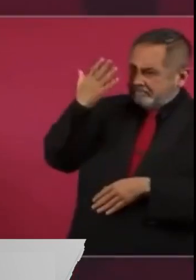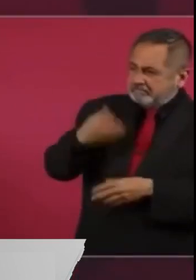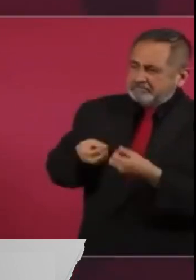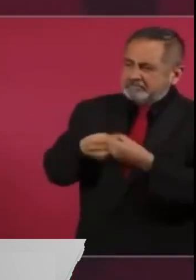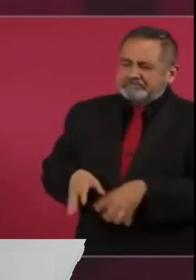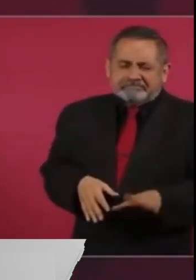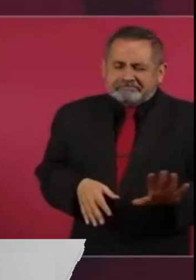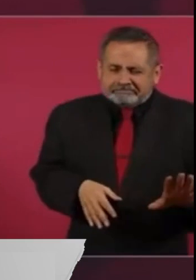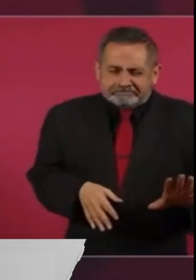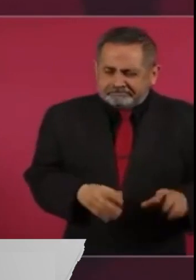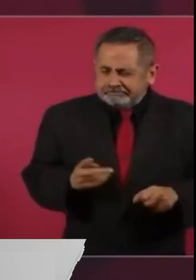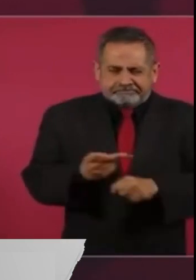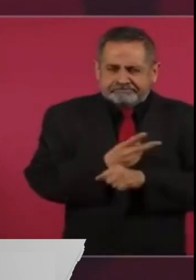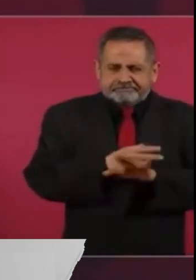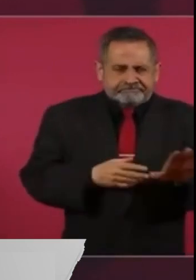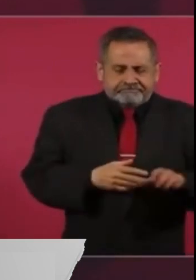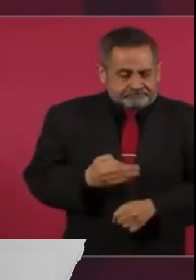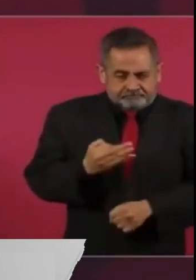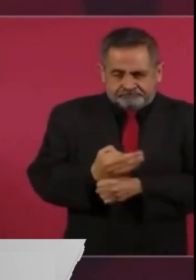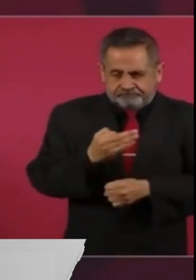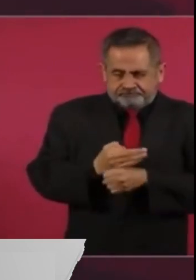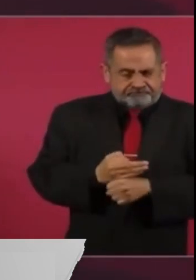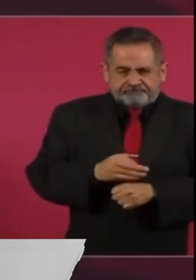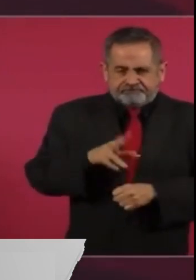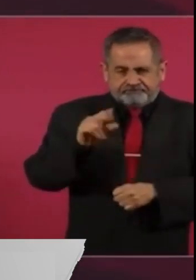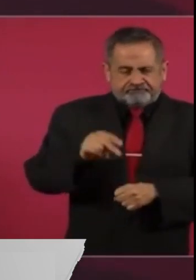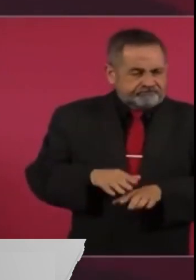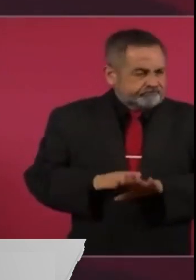Eso es lo que hay que estar